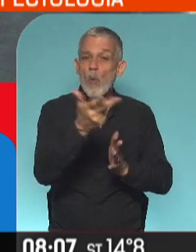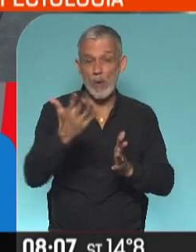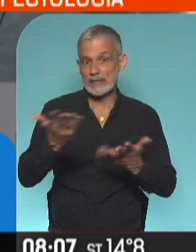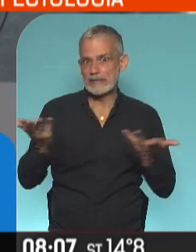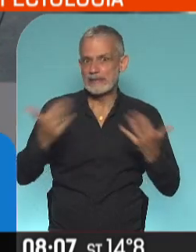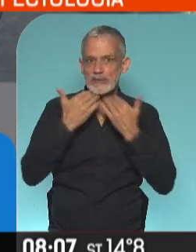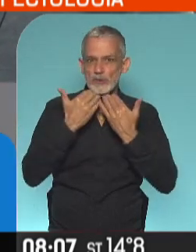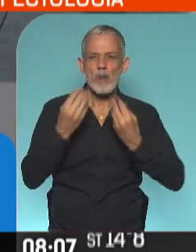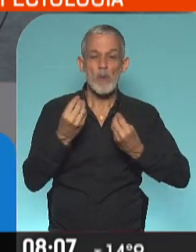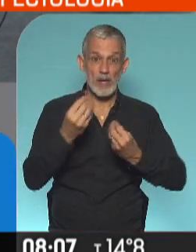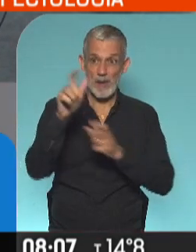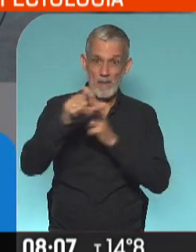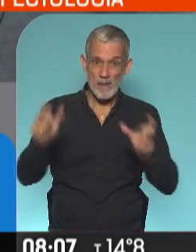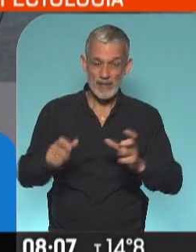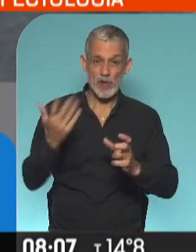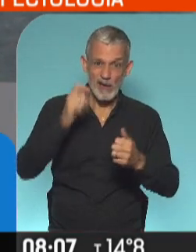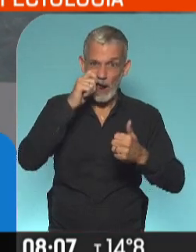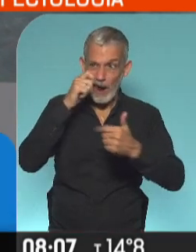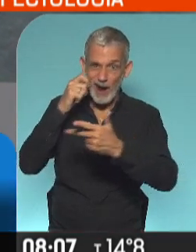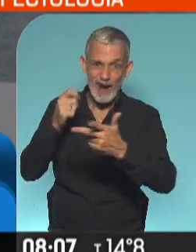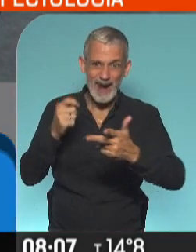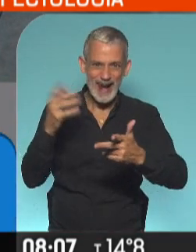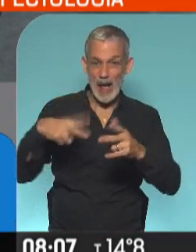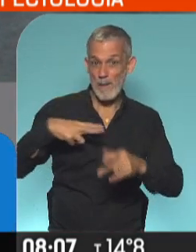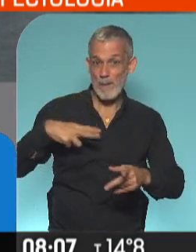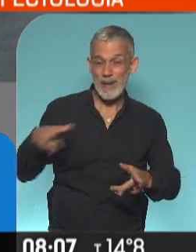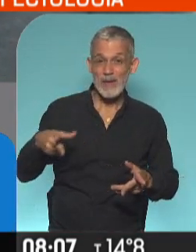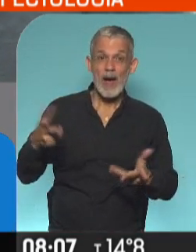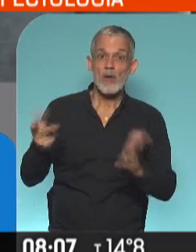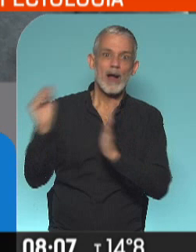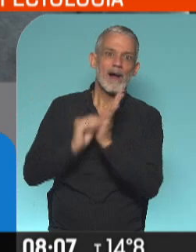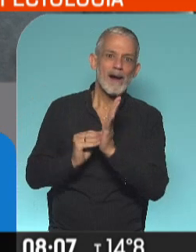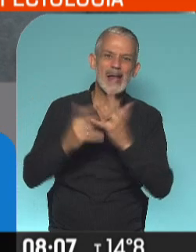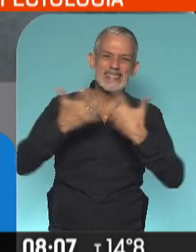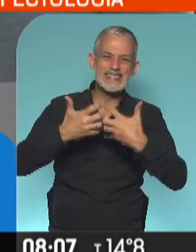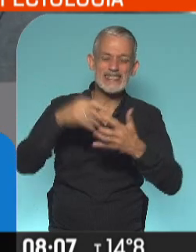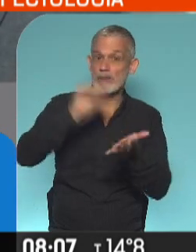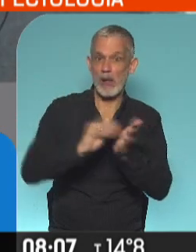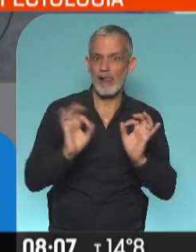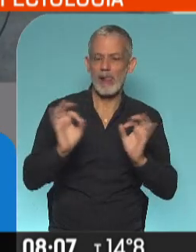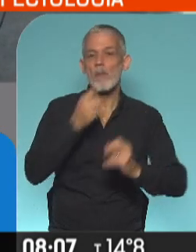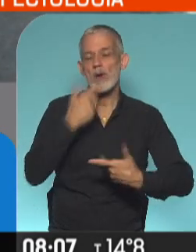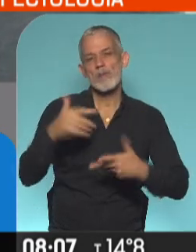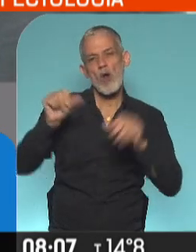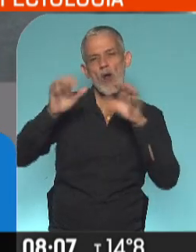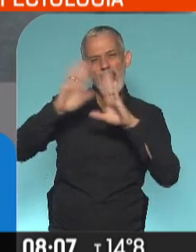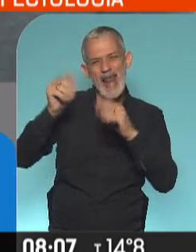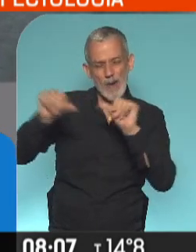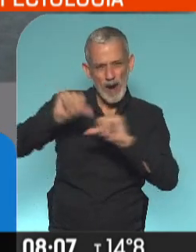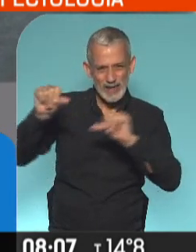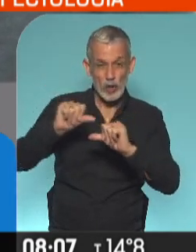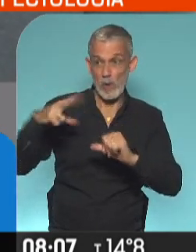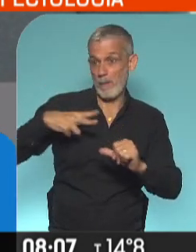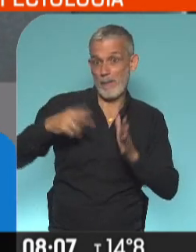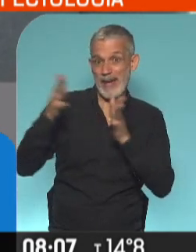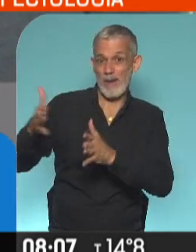gran cantidad de gente que hace pruebas en el sistema privado no las registra en el sistema. Si vos vas a un laboratorio privado a hacerte una prueba